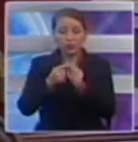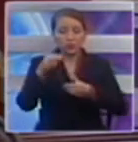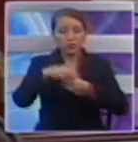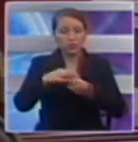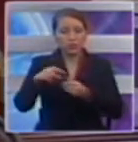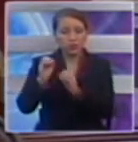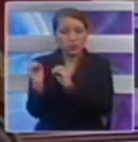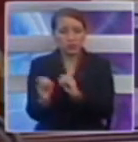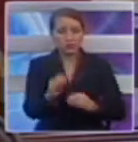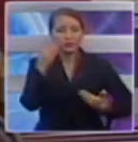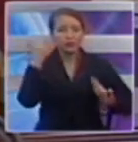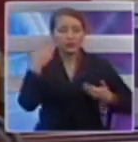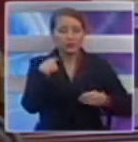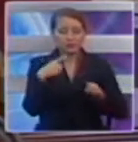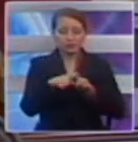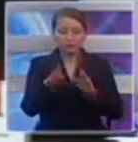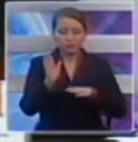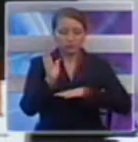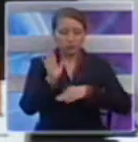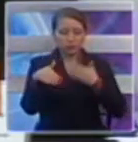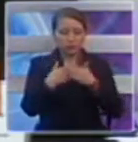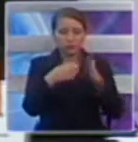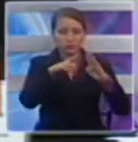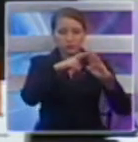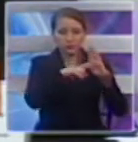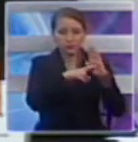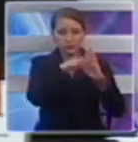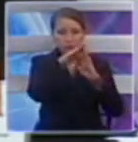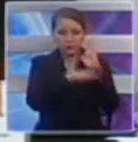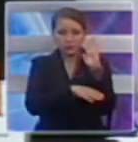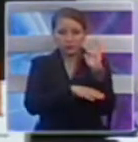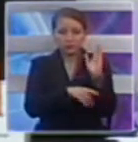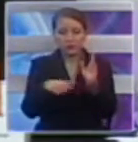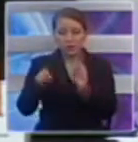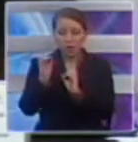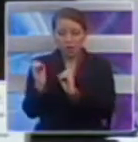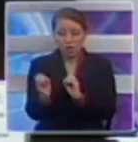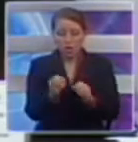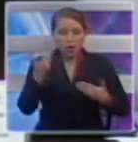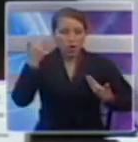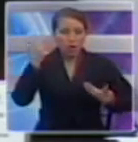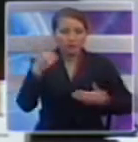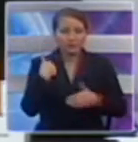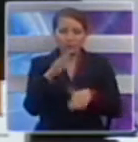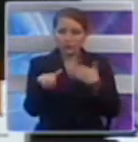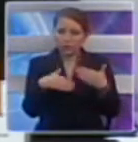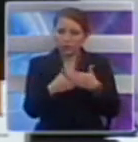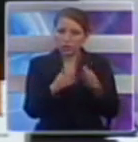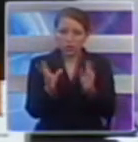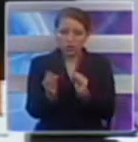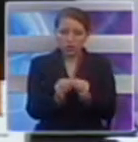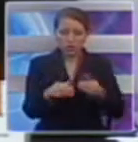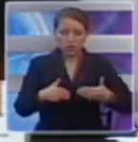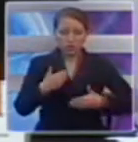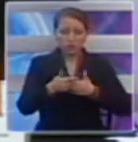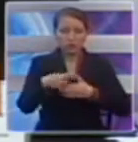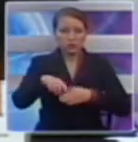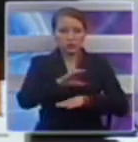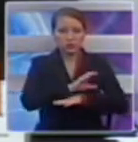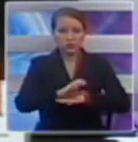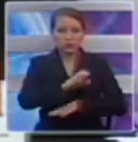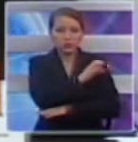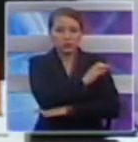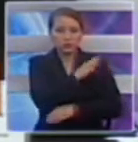organizaciones políticas cumplieron con los requisitos necesarios. De las organizaciones políticas que han cumplido todo el procedimiento en el Consejo